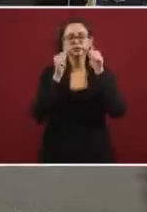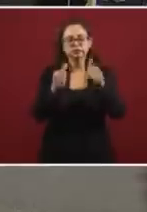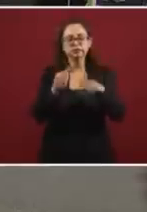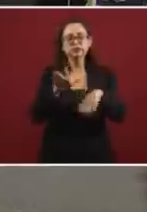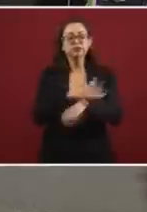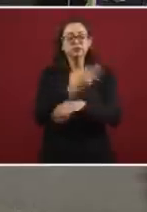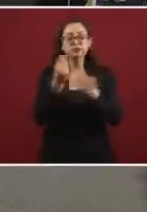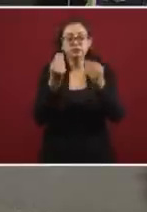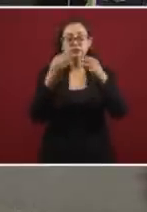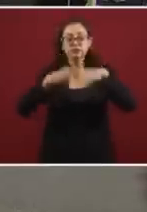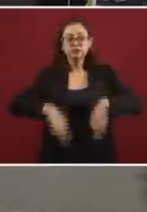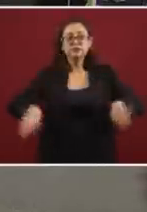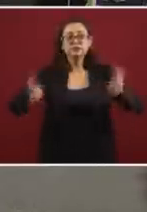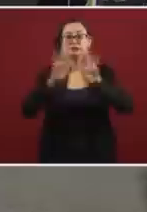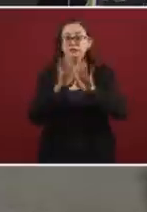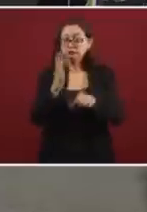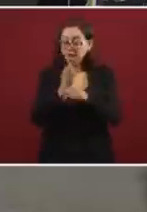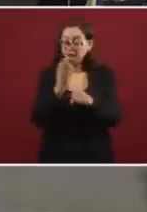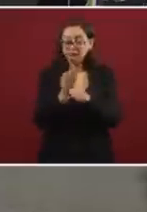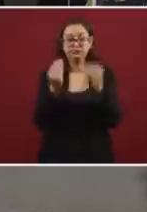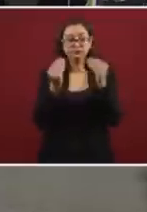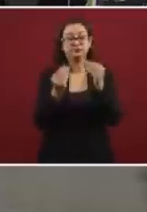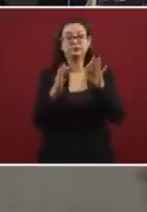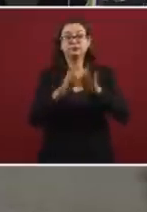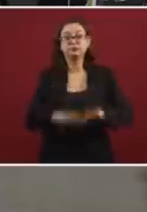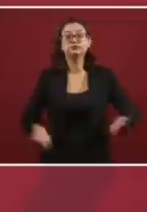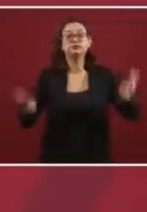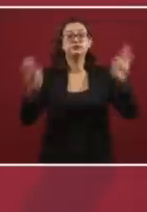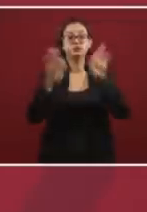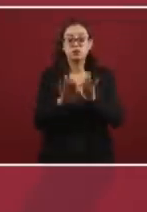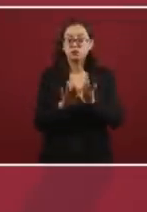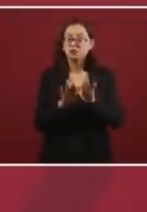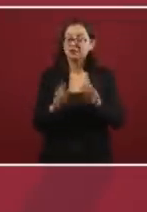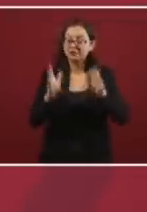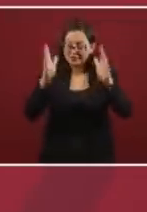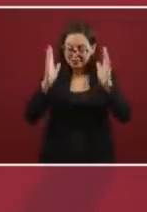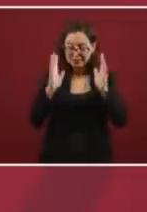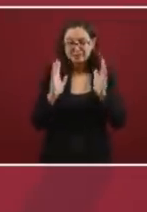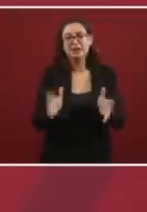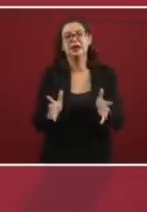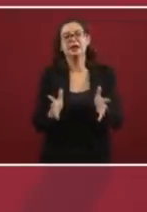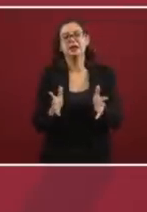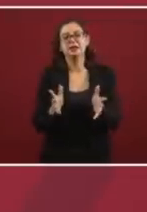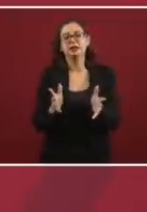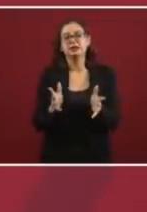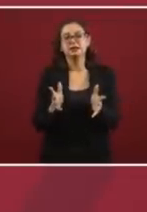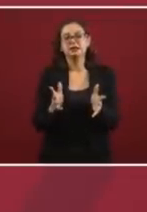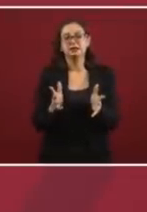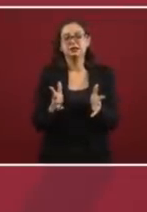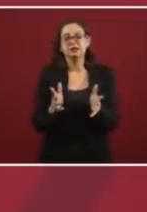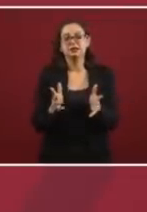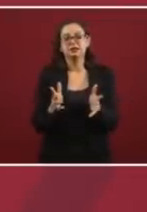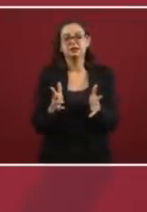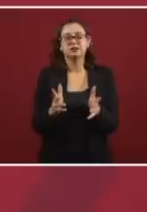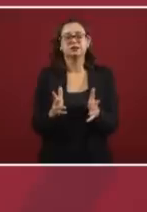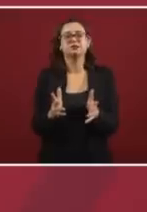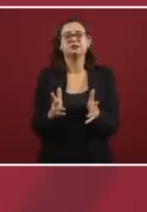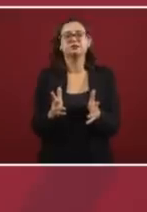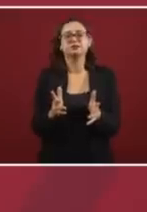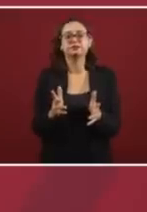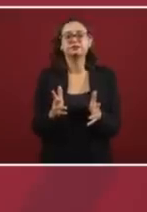fundamental fundamental el de tener el crecimiento